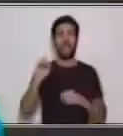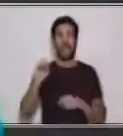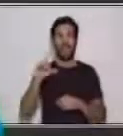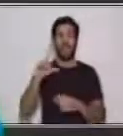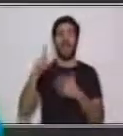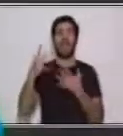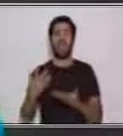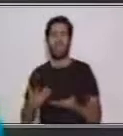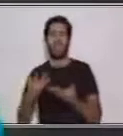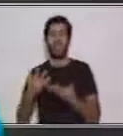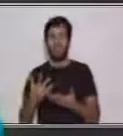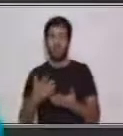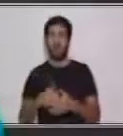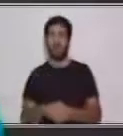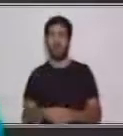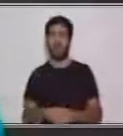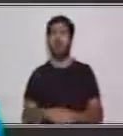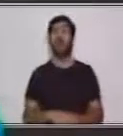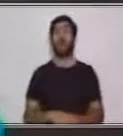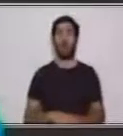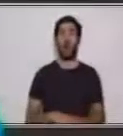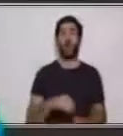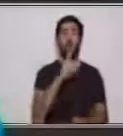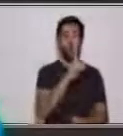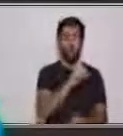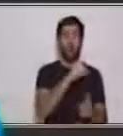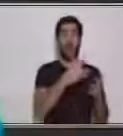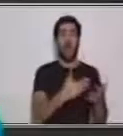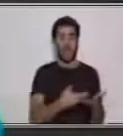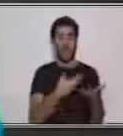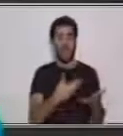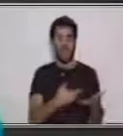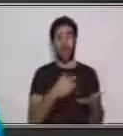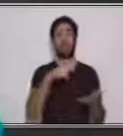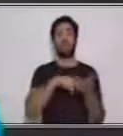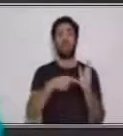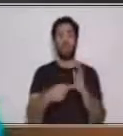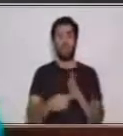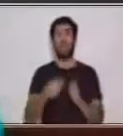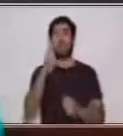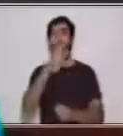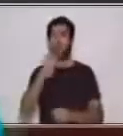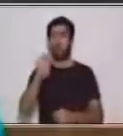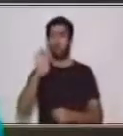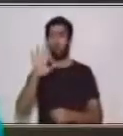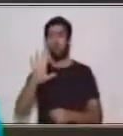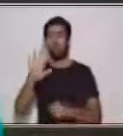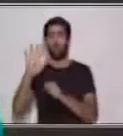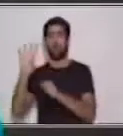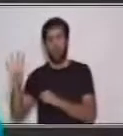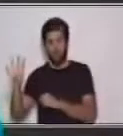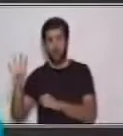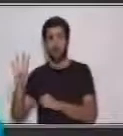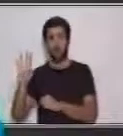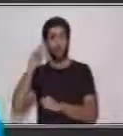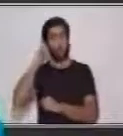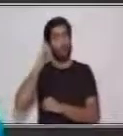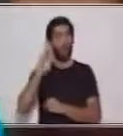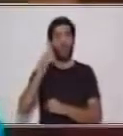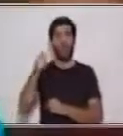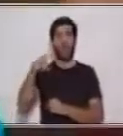libras. Como una libra tiene 454 gramos, mi peso en gramos será